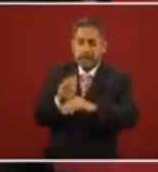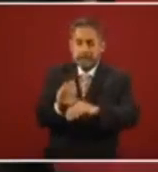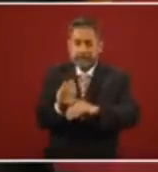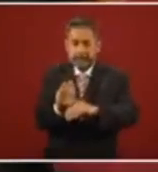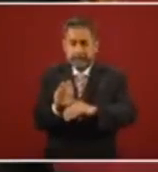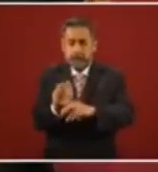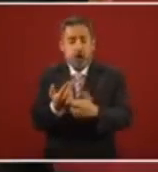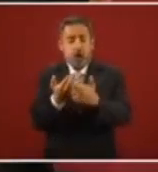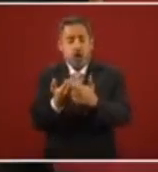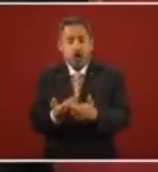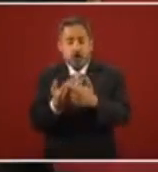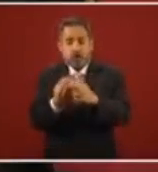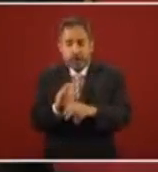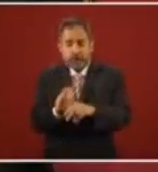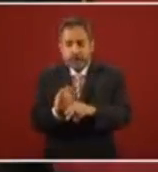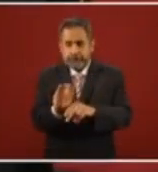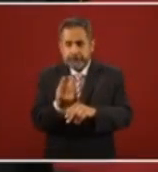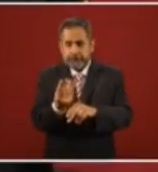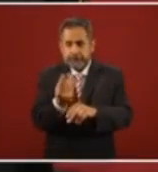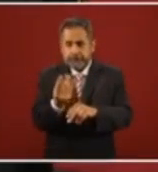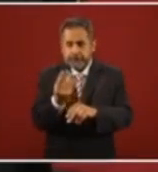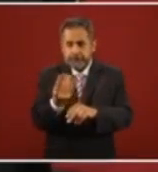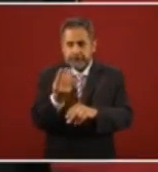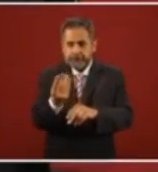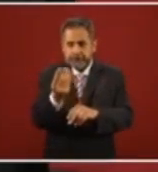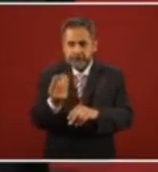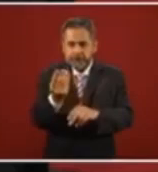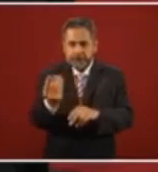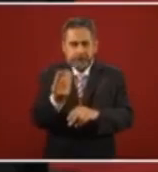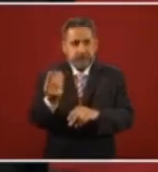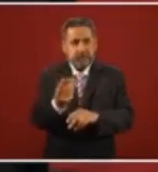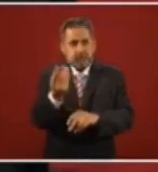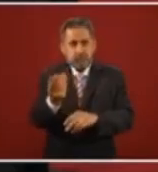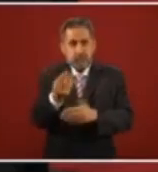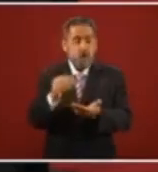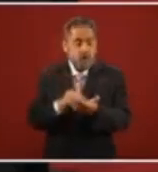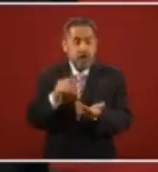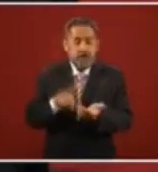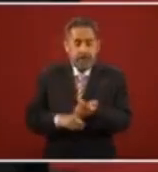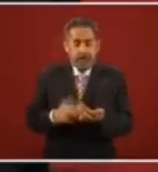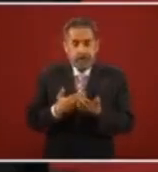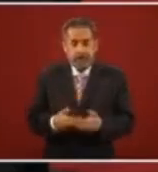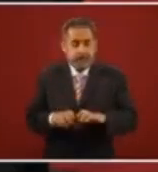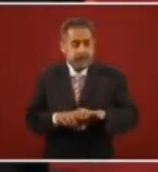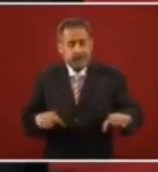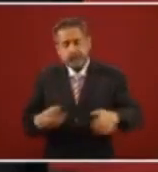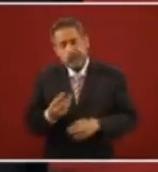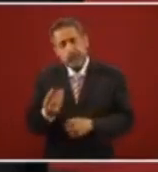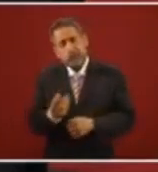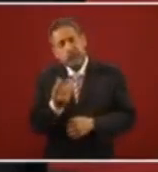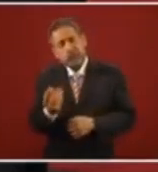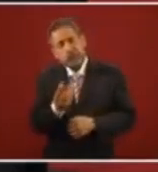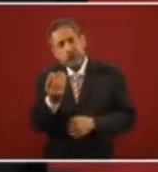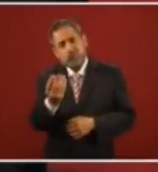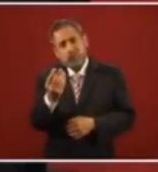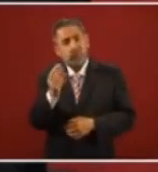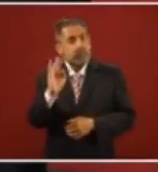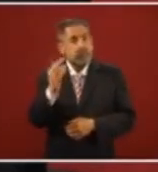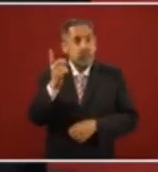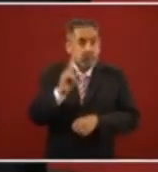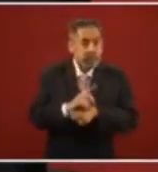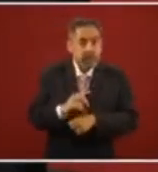gas remanente se está quemando ese remanente que continúa dentro del ducto tal vez nos lleva a que se queme un día,